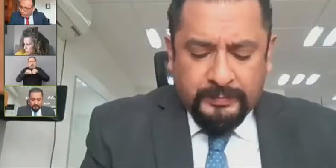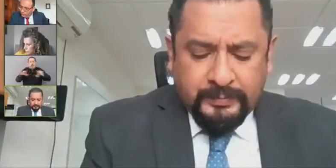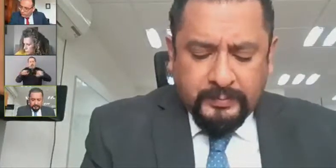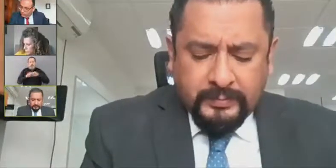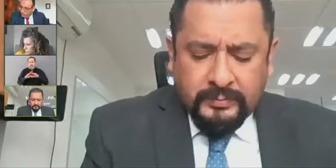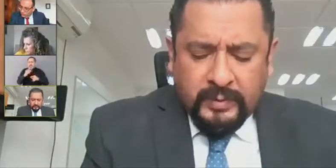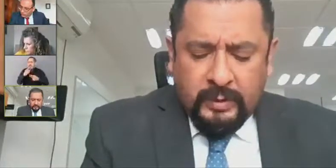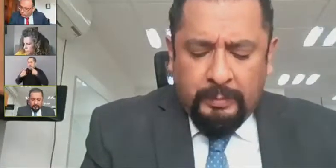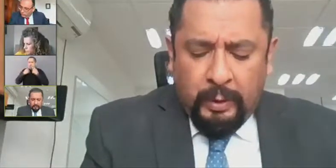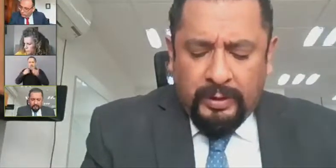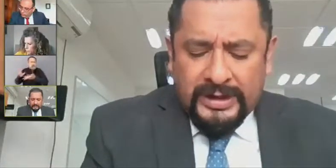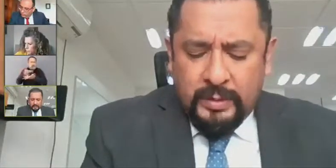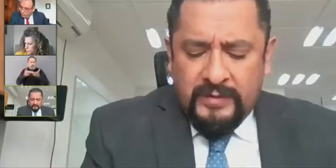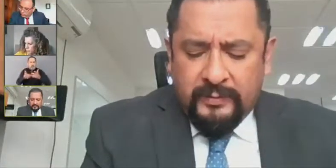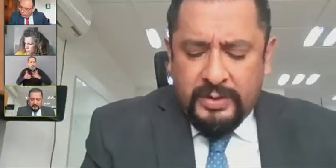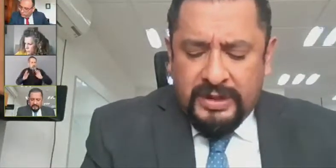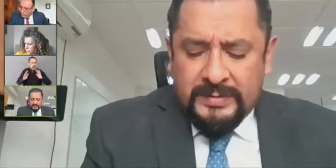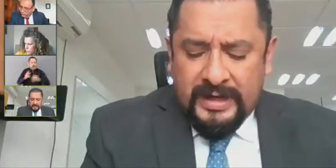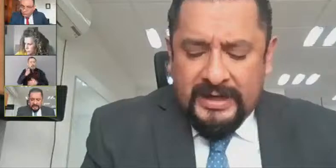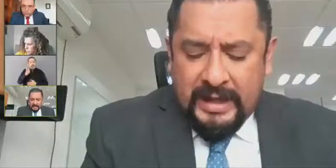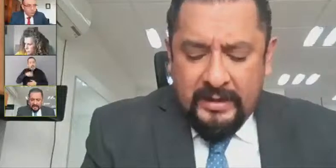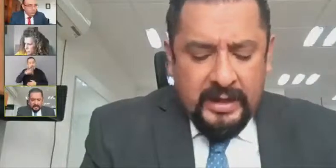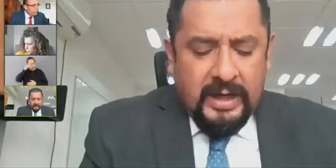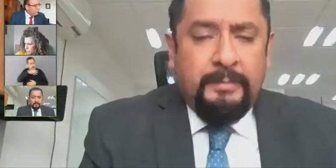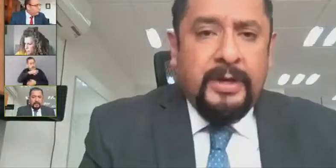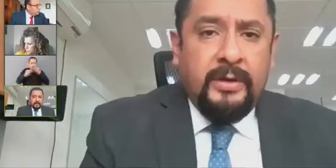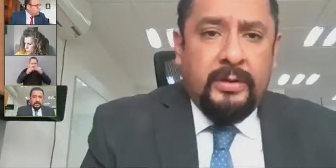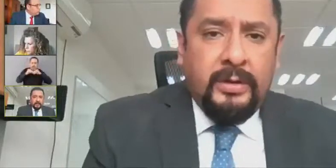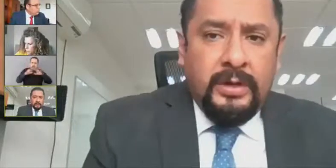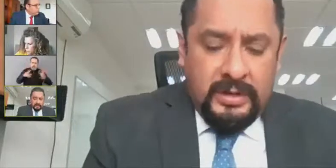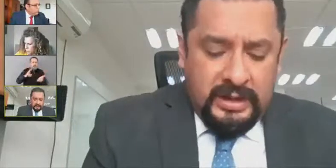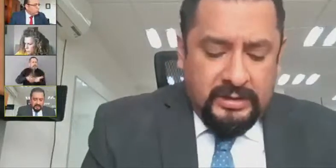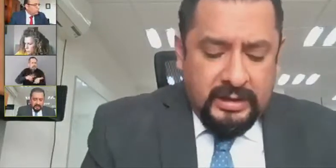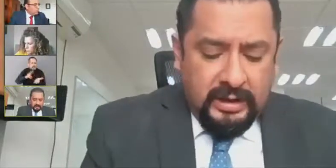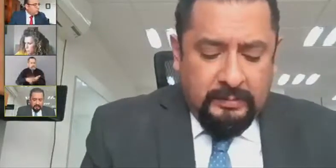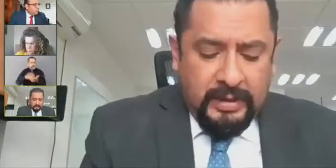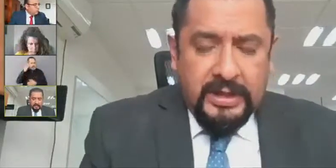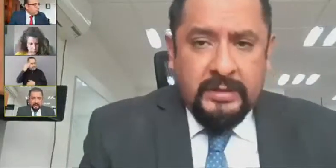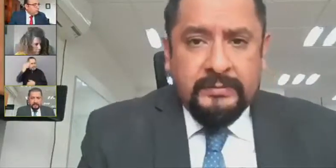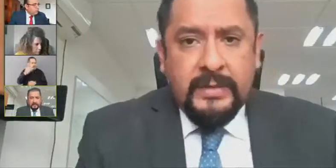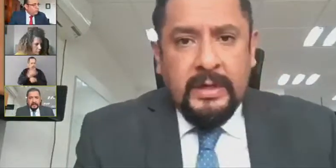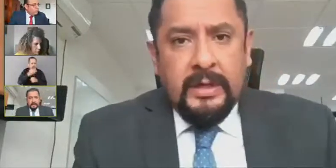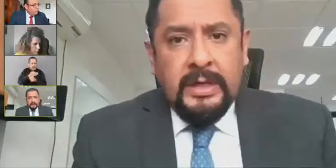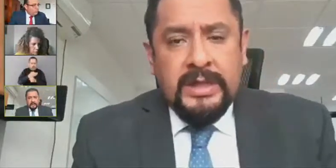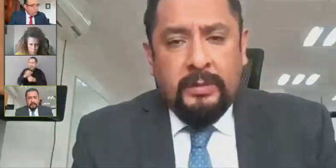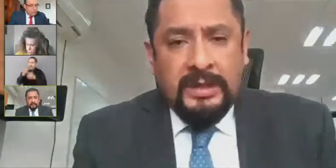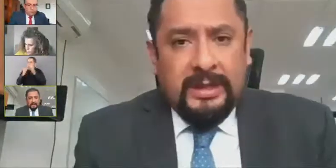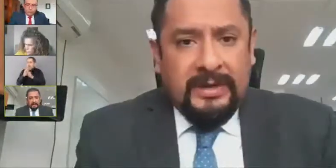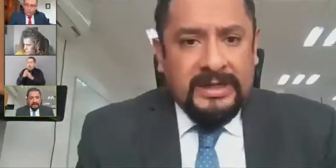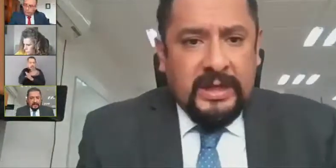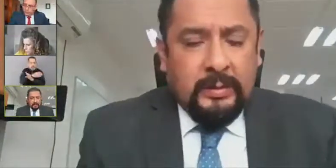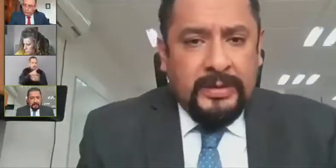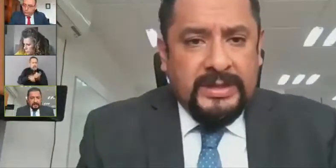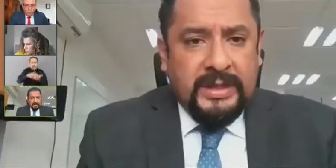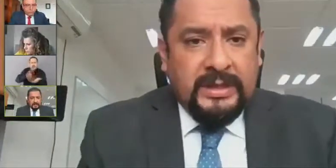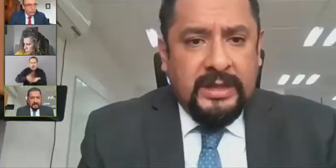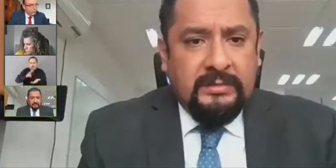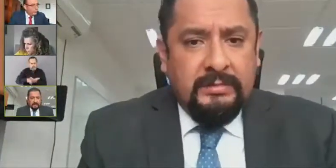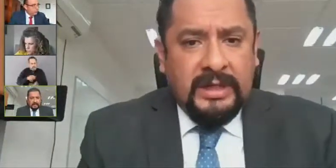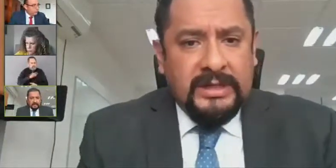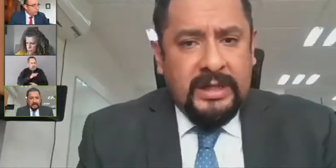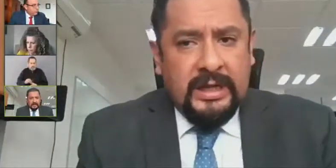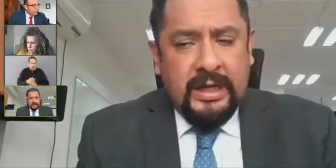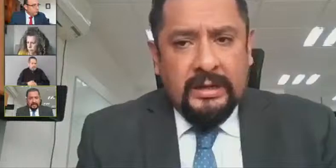público, por lo que su difusión es válida en periodo de intercampaña. Es la cuenta, magistrado